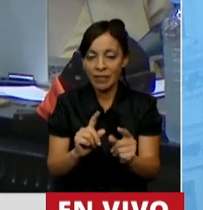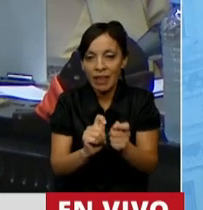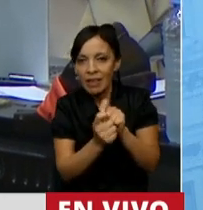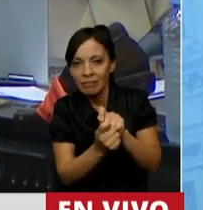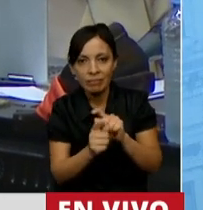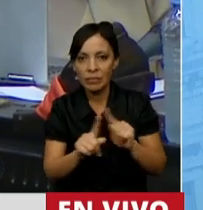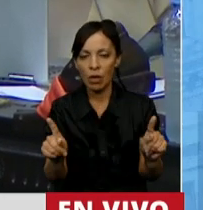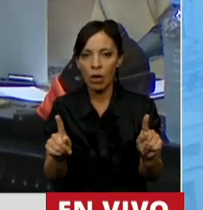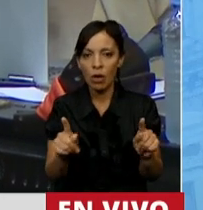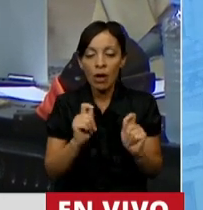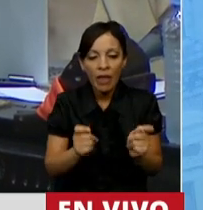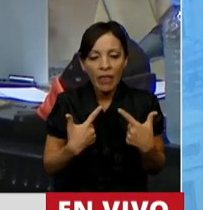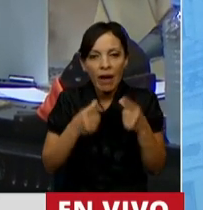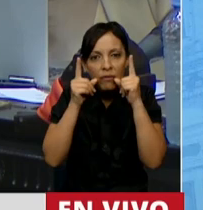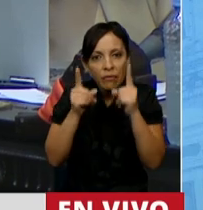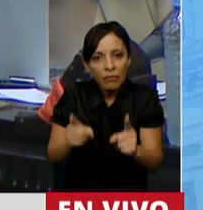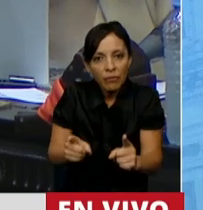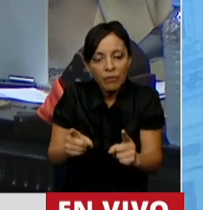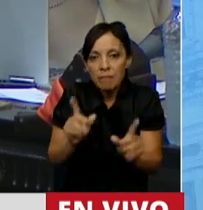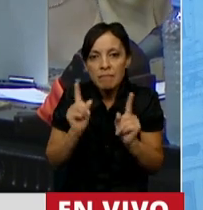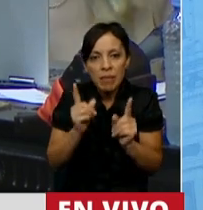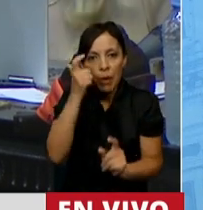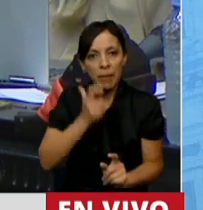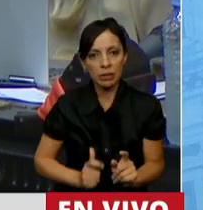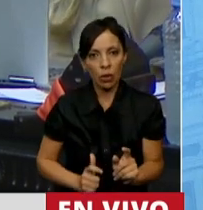da la continuidad como ser humano.